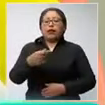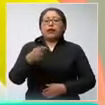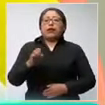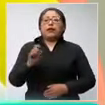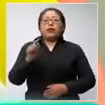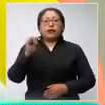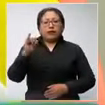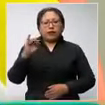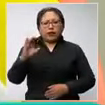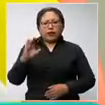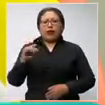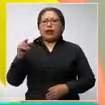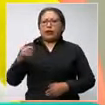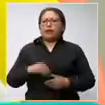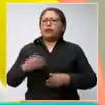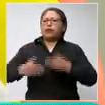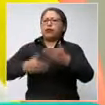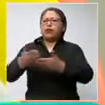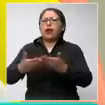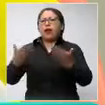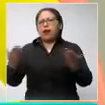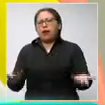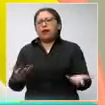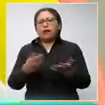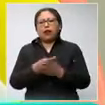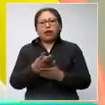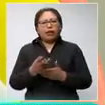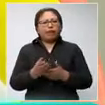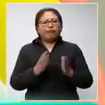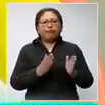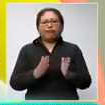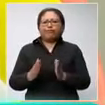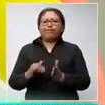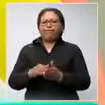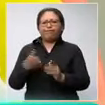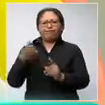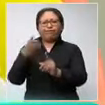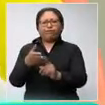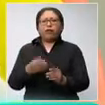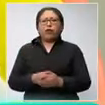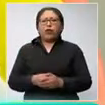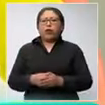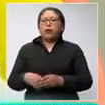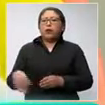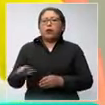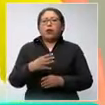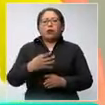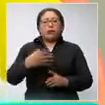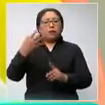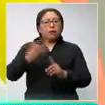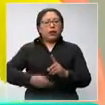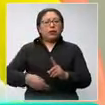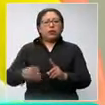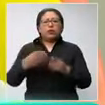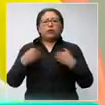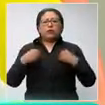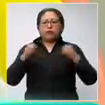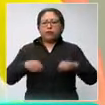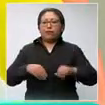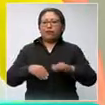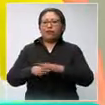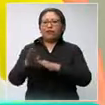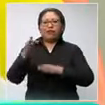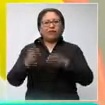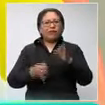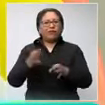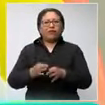le he planteado, en este proceso que hemos descrito y en la ruta crítica. Pero en 4 meses usted tiene plataforma de acceso a la justicia y justicia